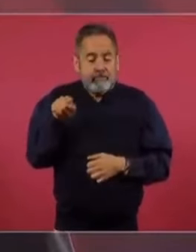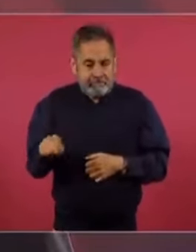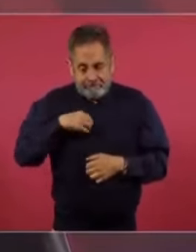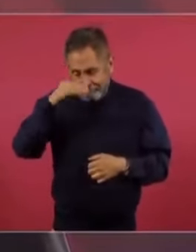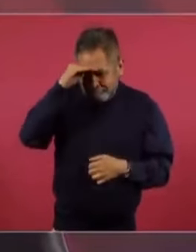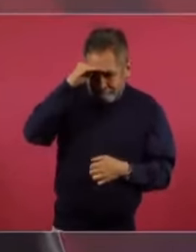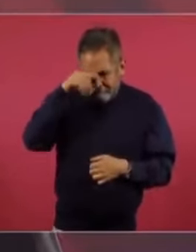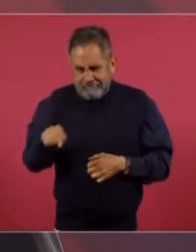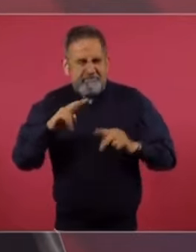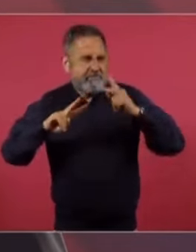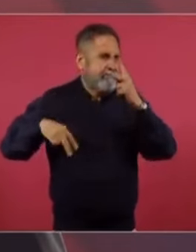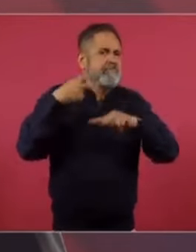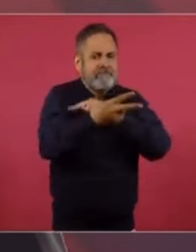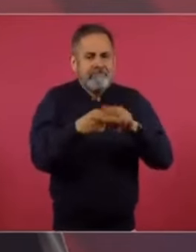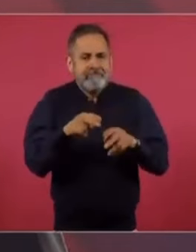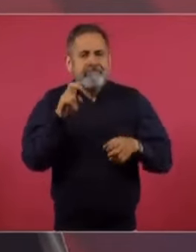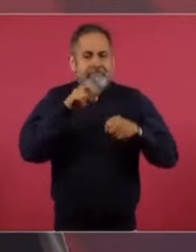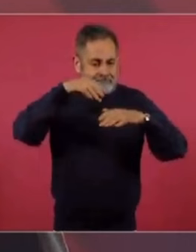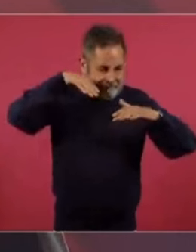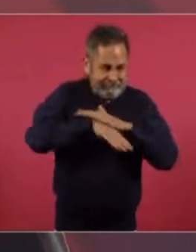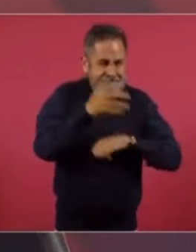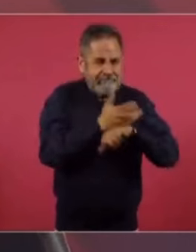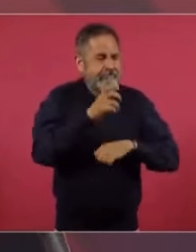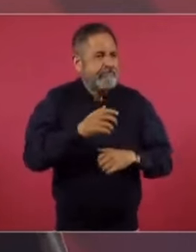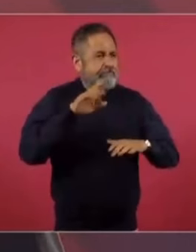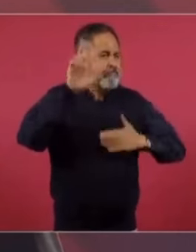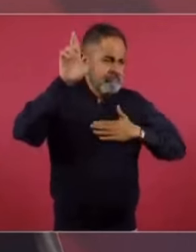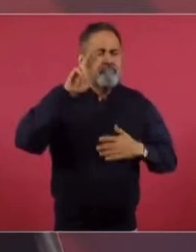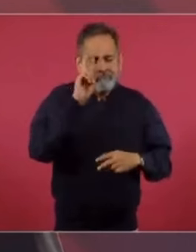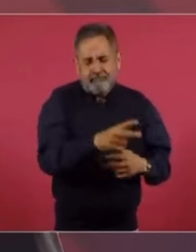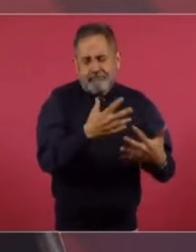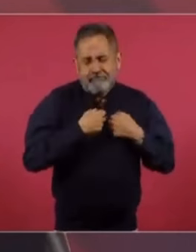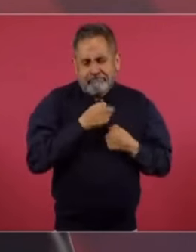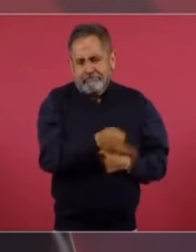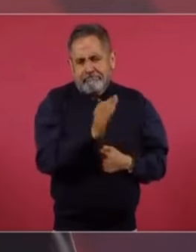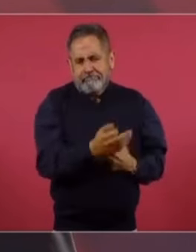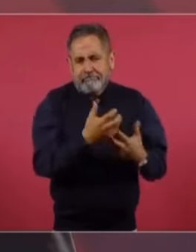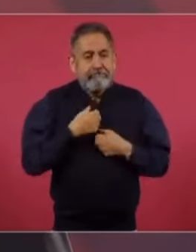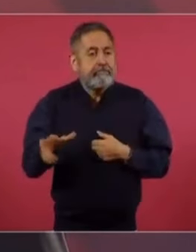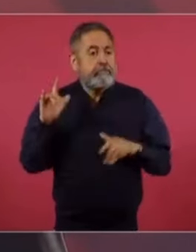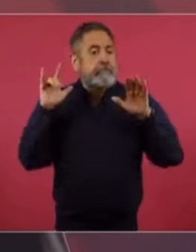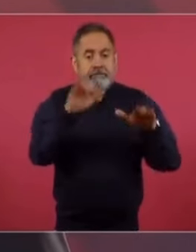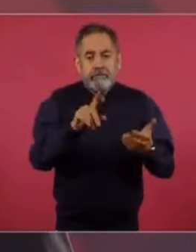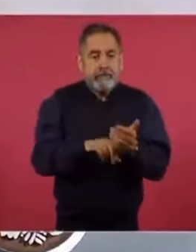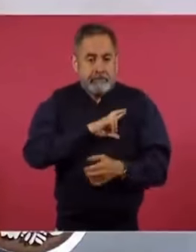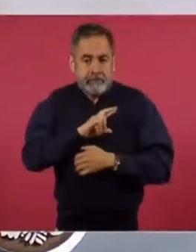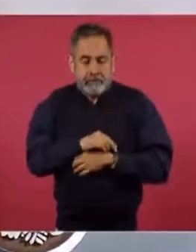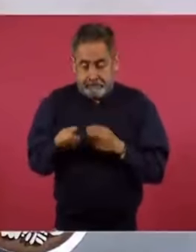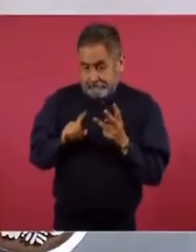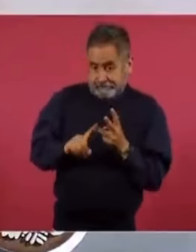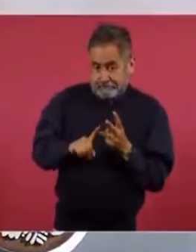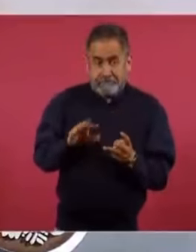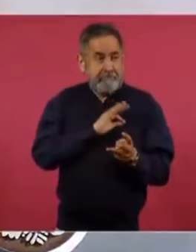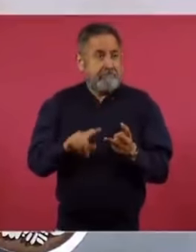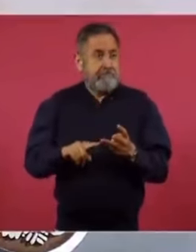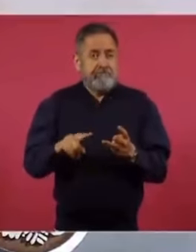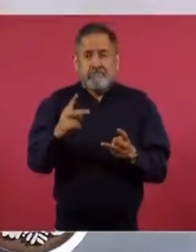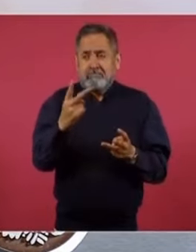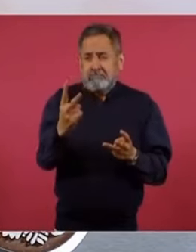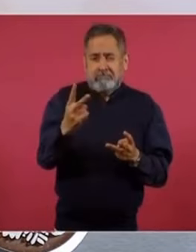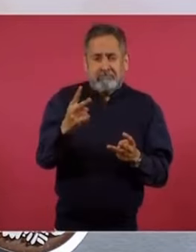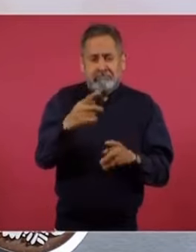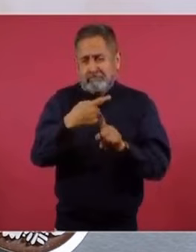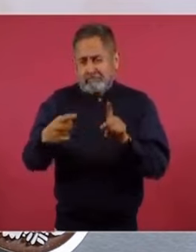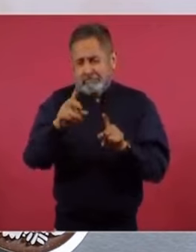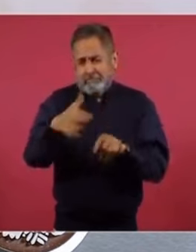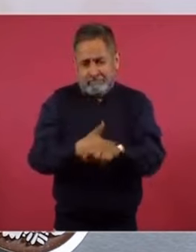estaba considerando rendirse al entrar a territorio estadounidense en un vuelo privado ese día. 3. Aproximadamente a las 2:35 de la